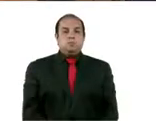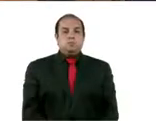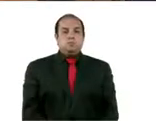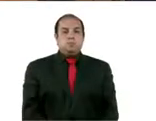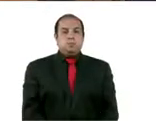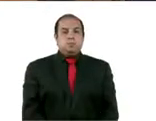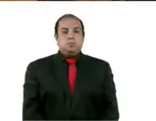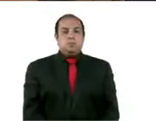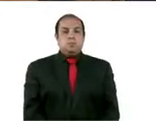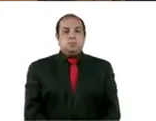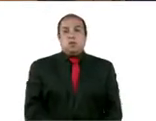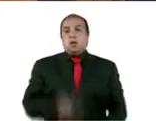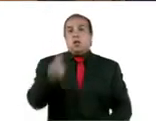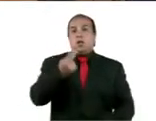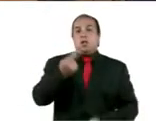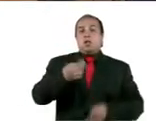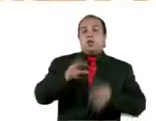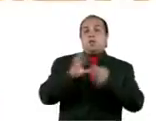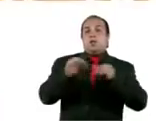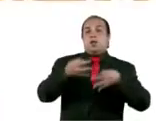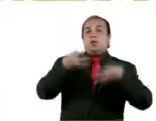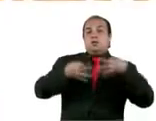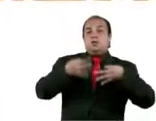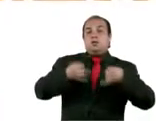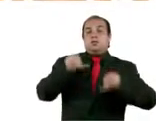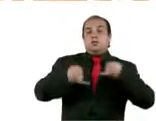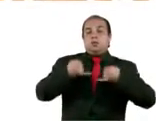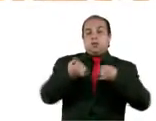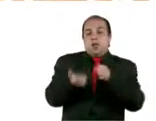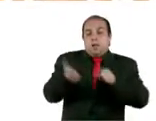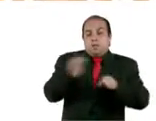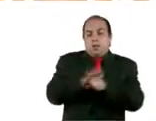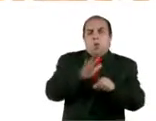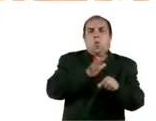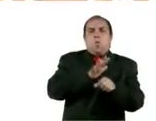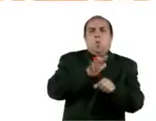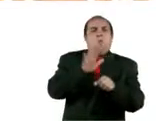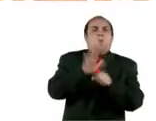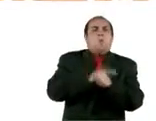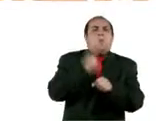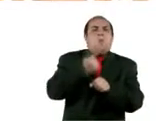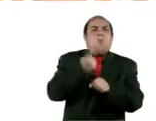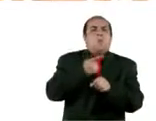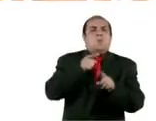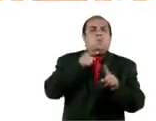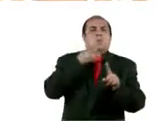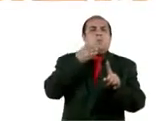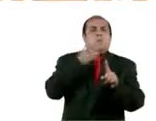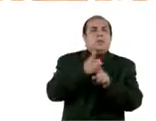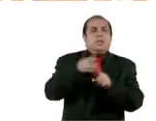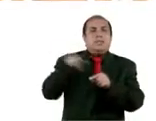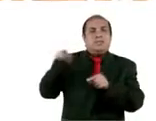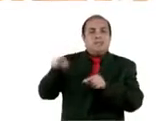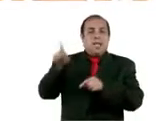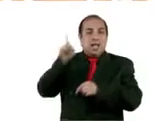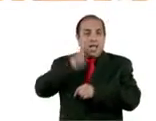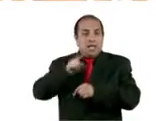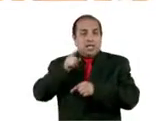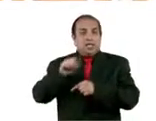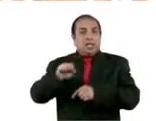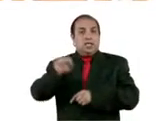Pues tiene que explicarlo el Tribunal de Justicia Administrativa exactamente cuáles fueron las razones y por qué esta resolución.